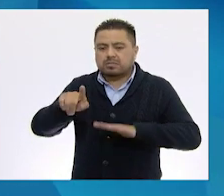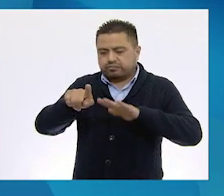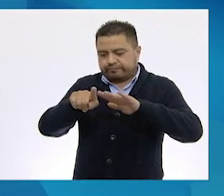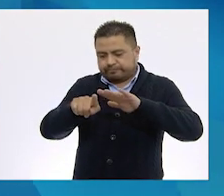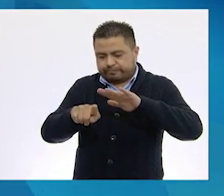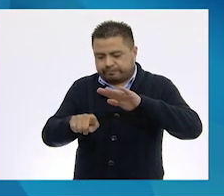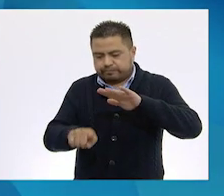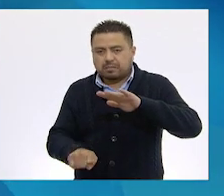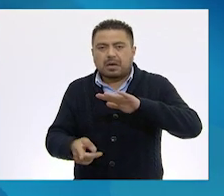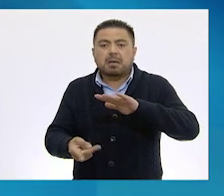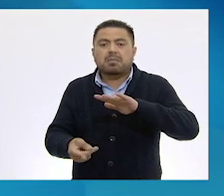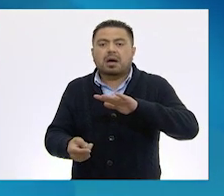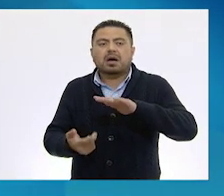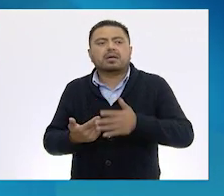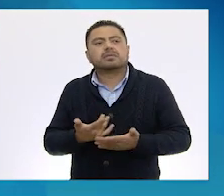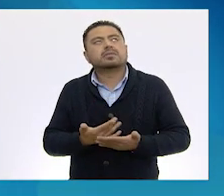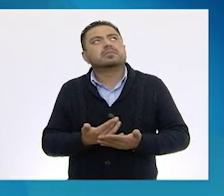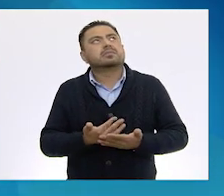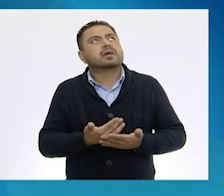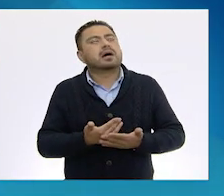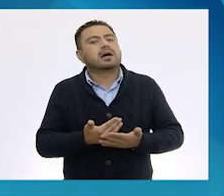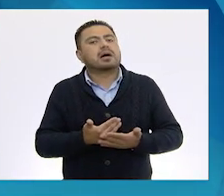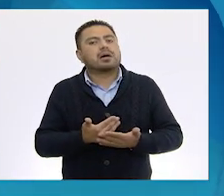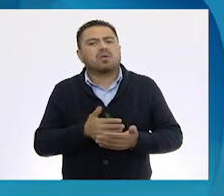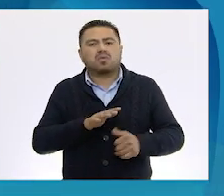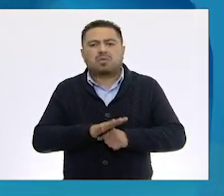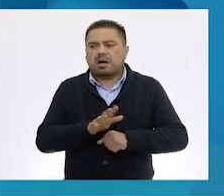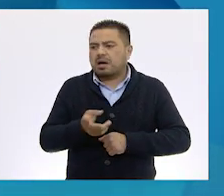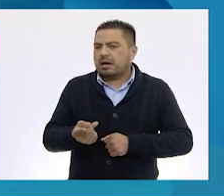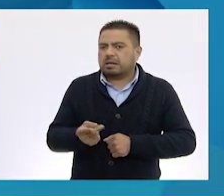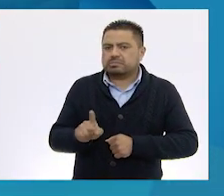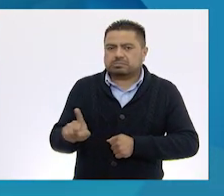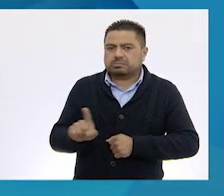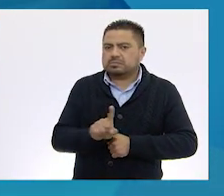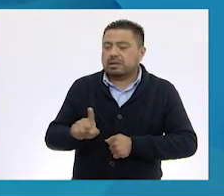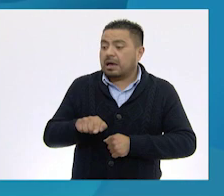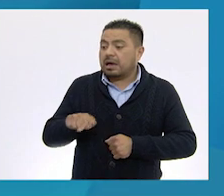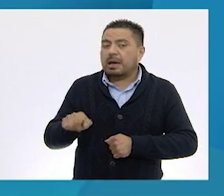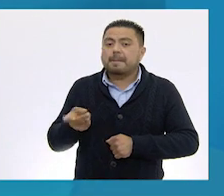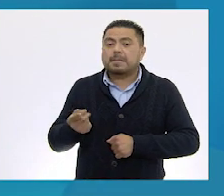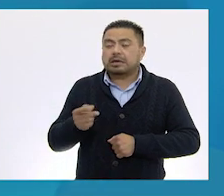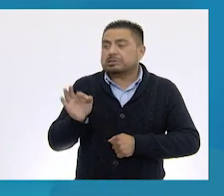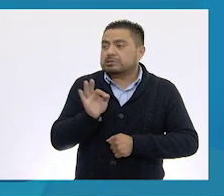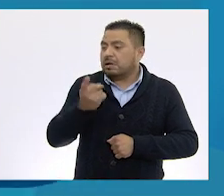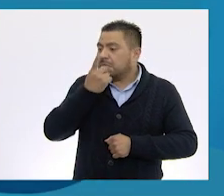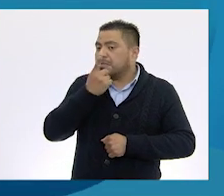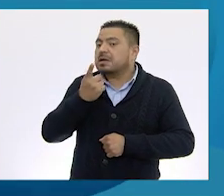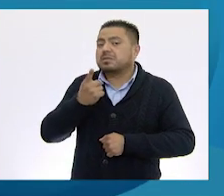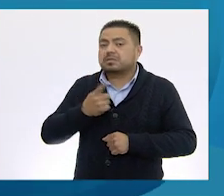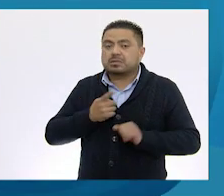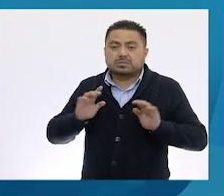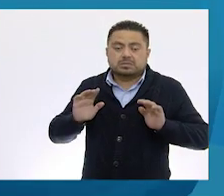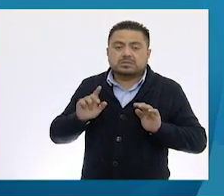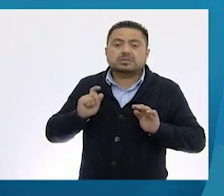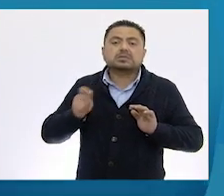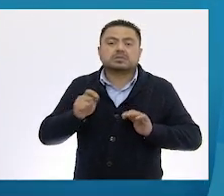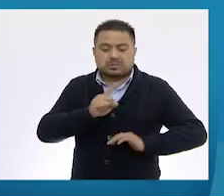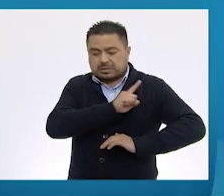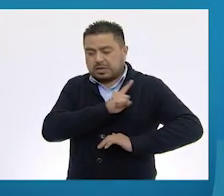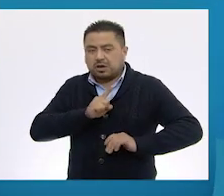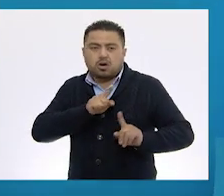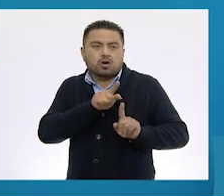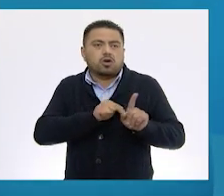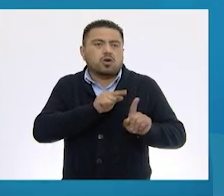su perro ya lo estaba esperando. No era cualquier perro, era un perro que, según nos dicen las fuentes, debía tener